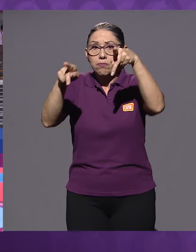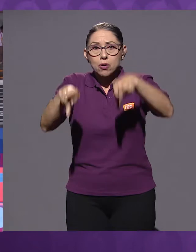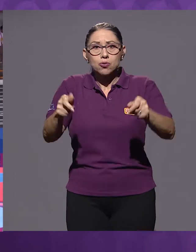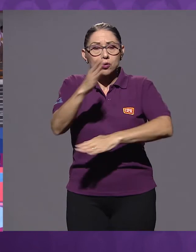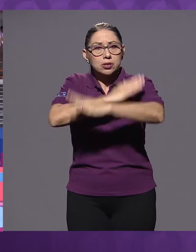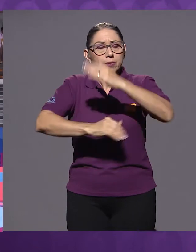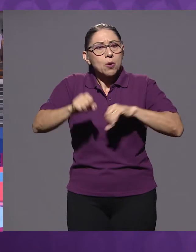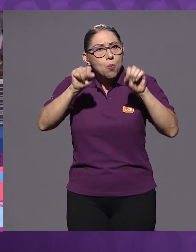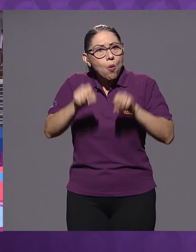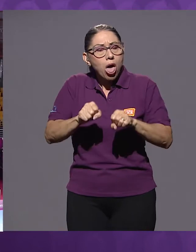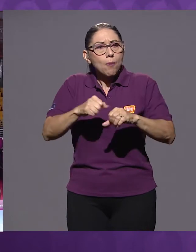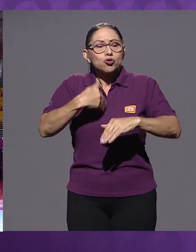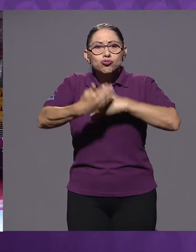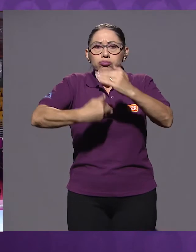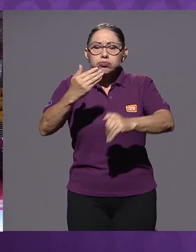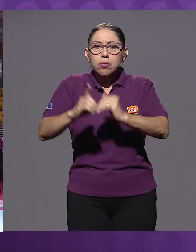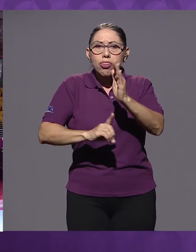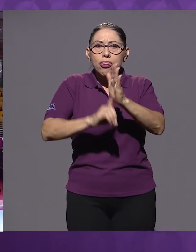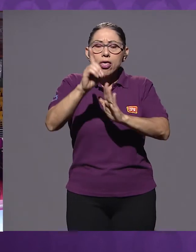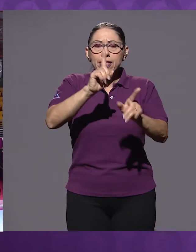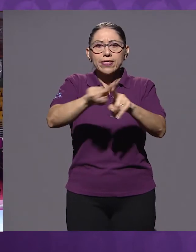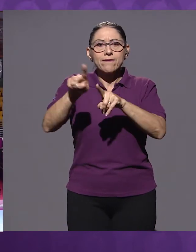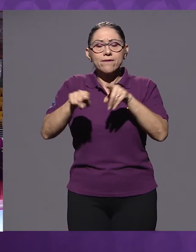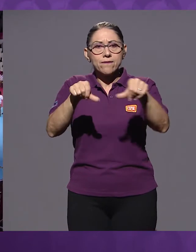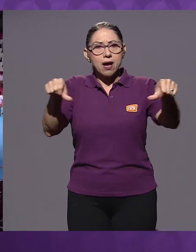nos podamos desarrollar en lo que son las diferentes áreas.